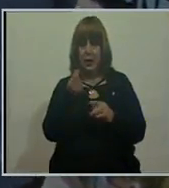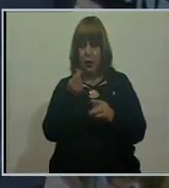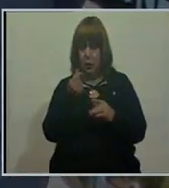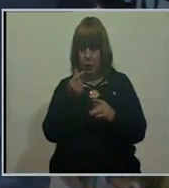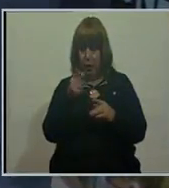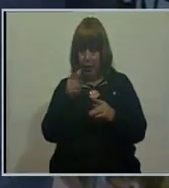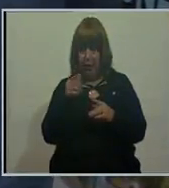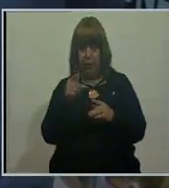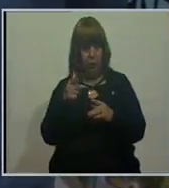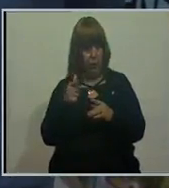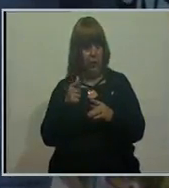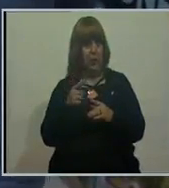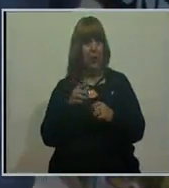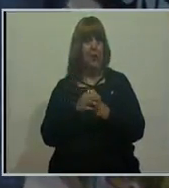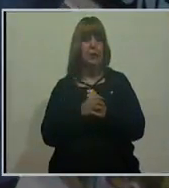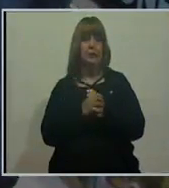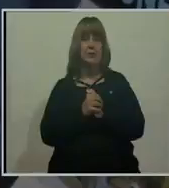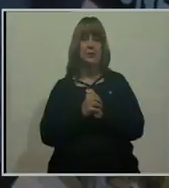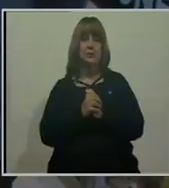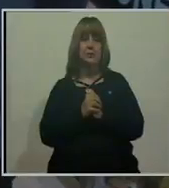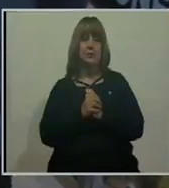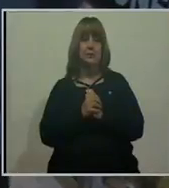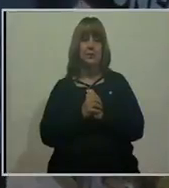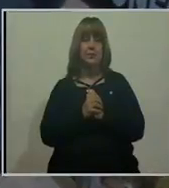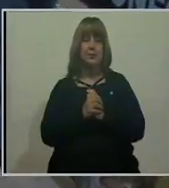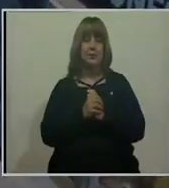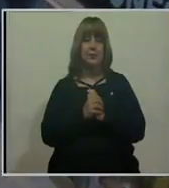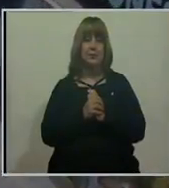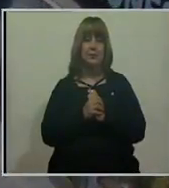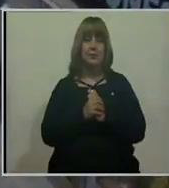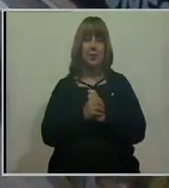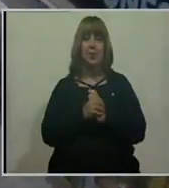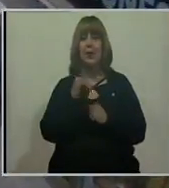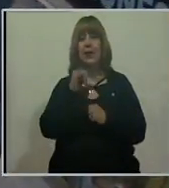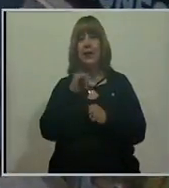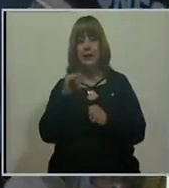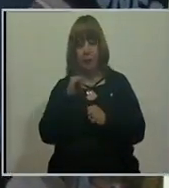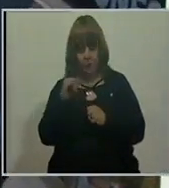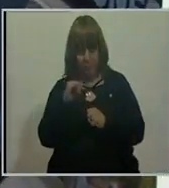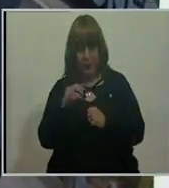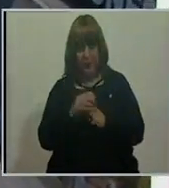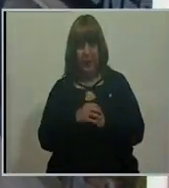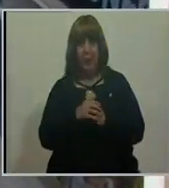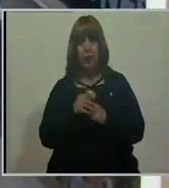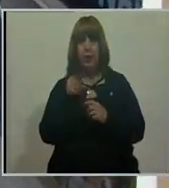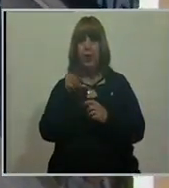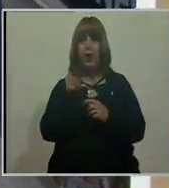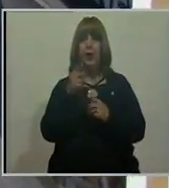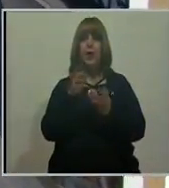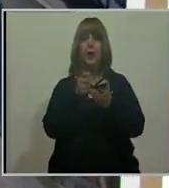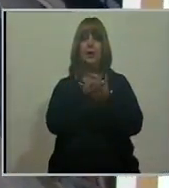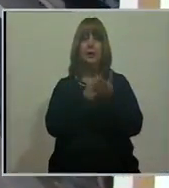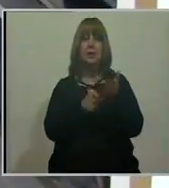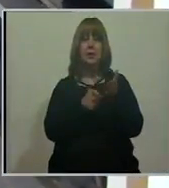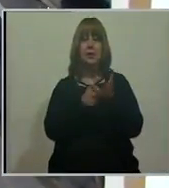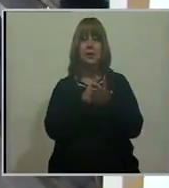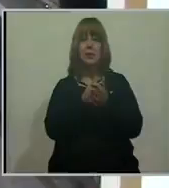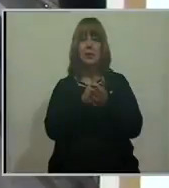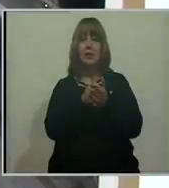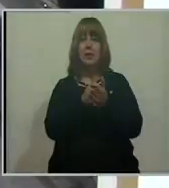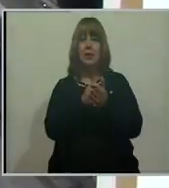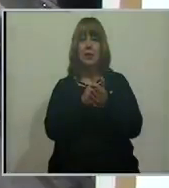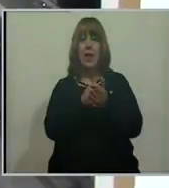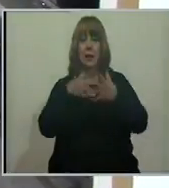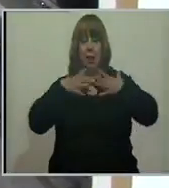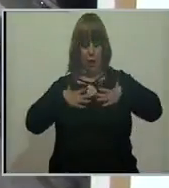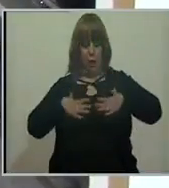sí, una hiena, un bueno, cocodrilo, un león. Vamos a hablar de cuánto sale comprar el equipito del Tano. Va a estar interesado. ¿Cuánto sale comprar el equipito de la selección?